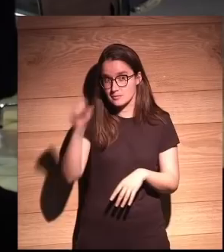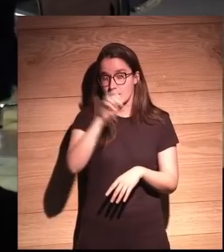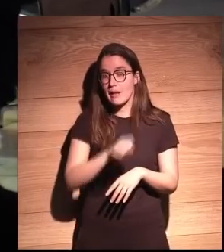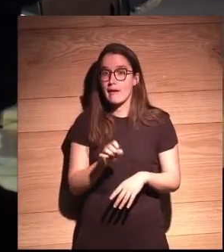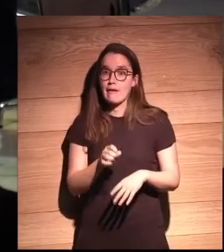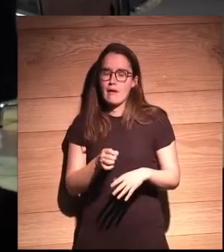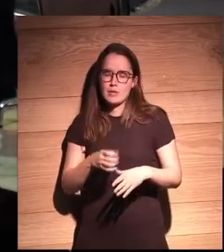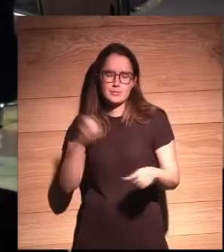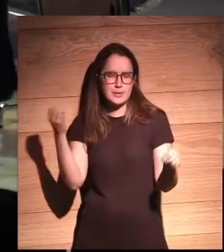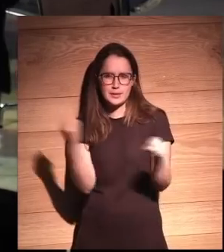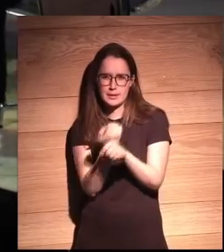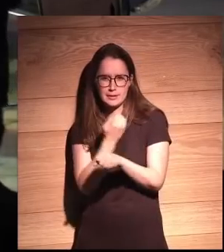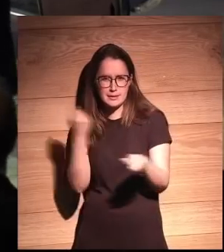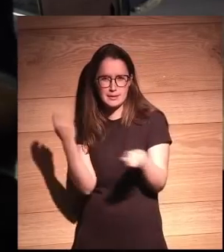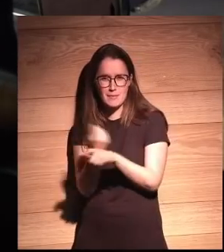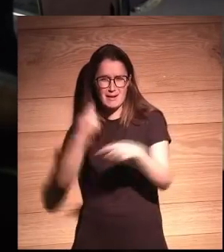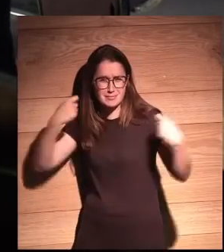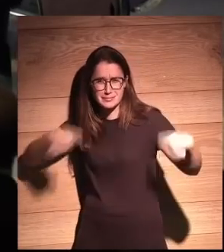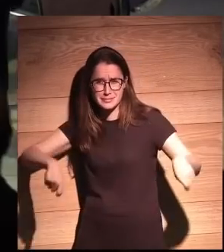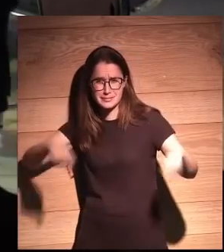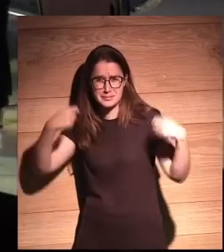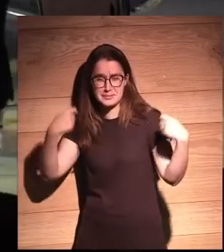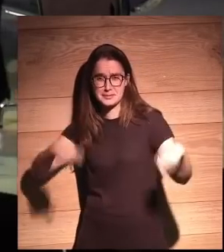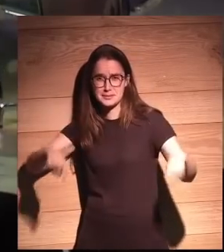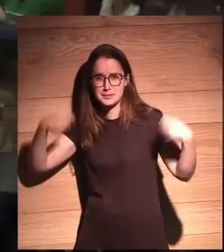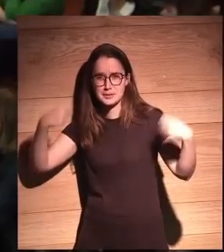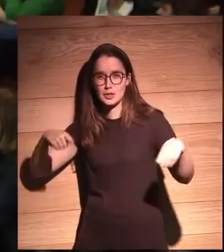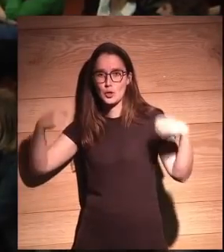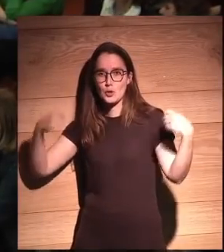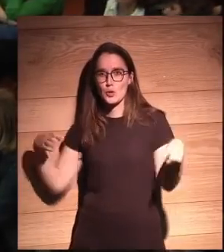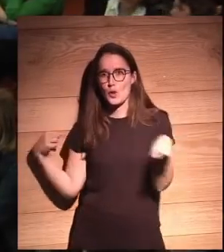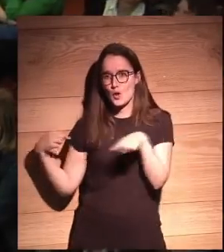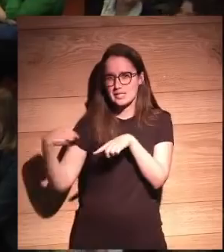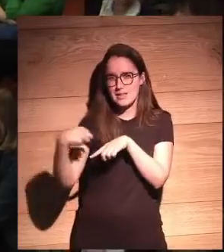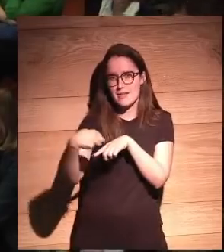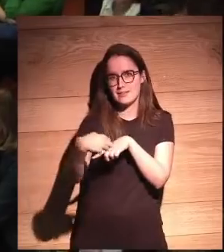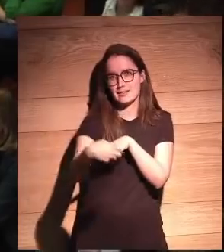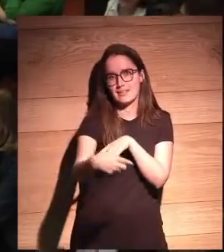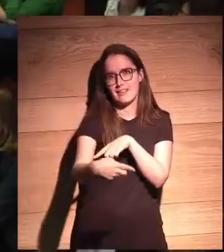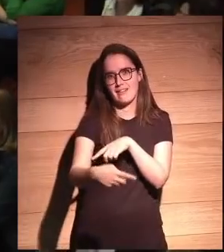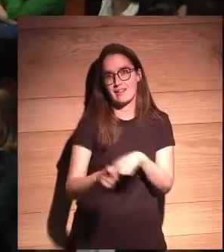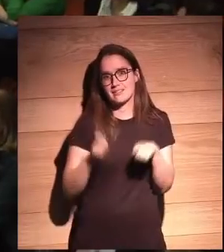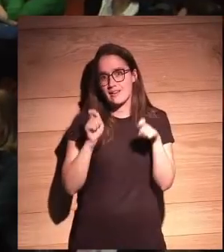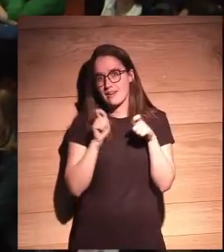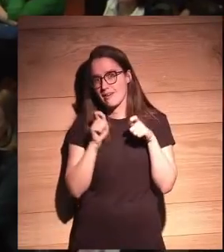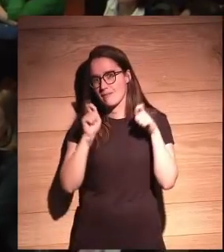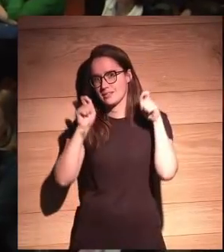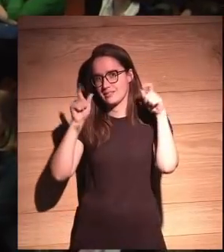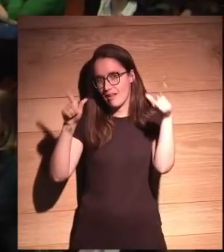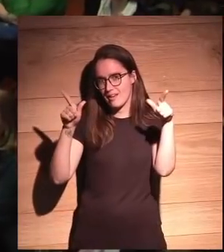Es una lata el trabajar. Venga, todos. Todos los días te tienes